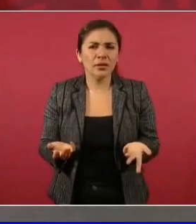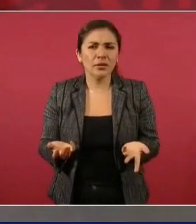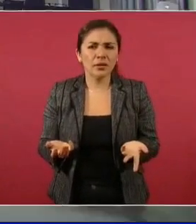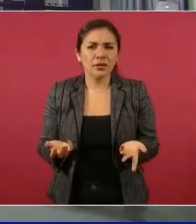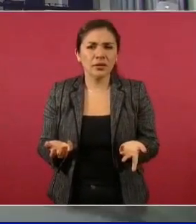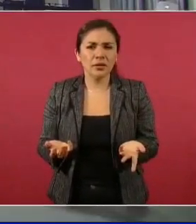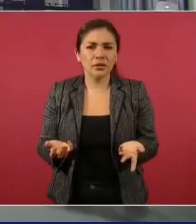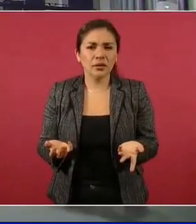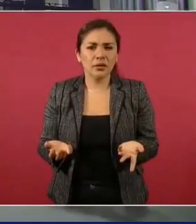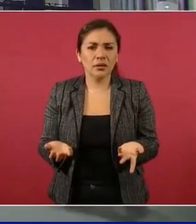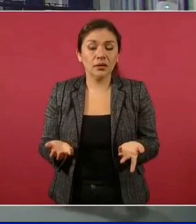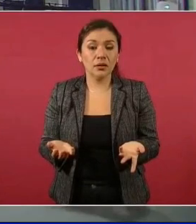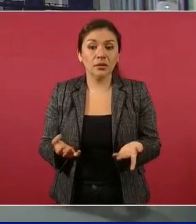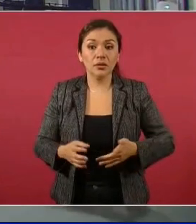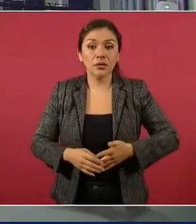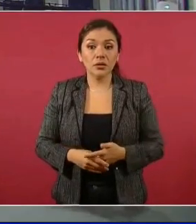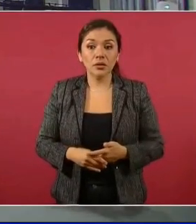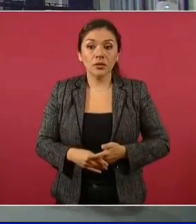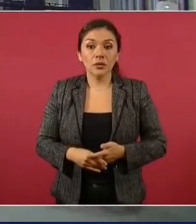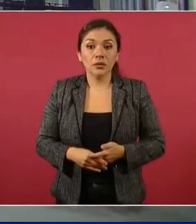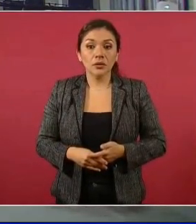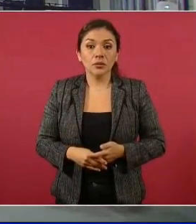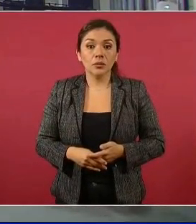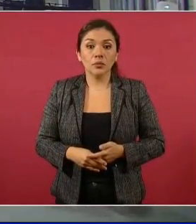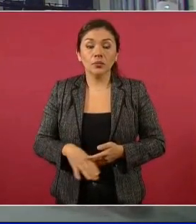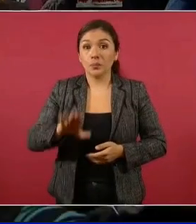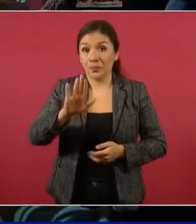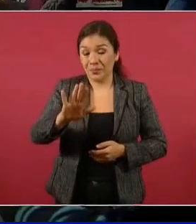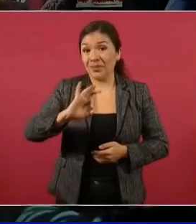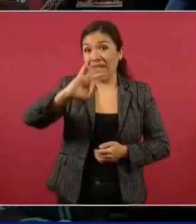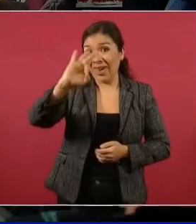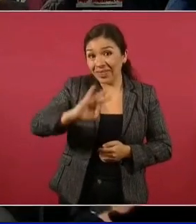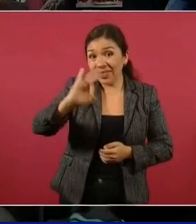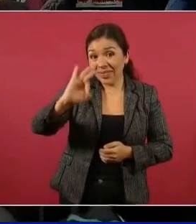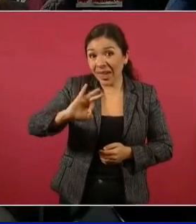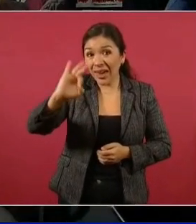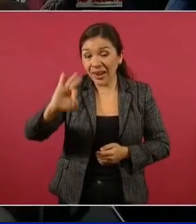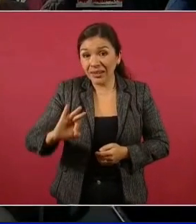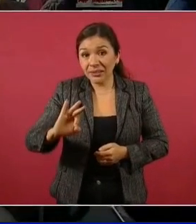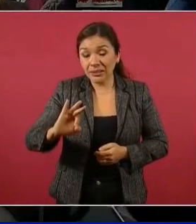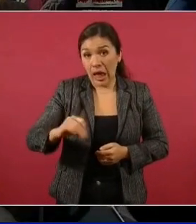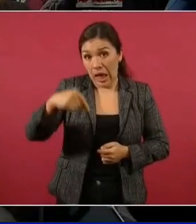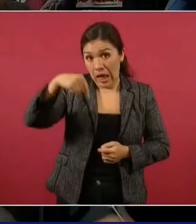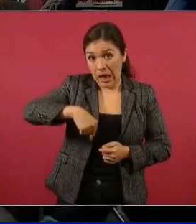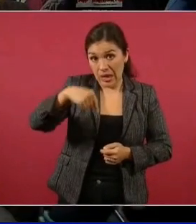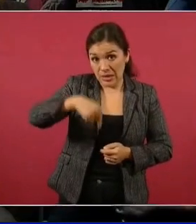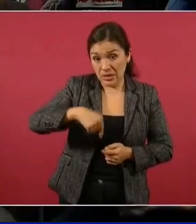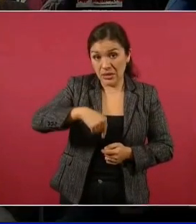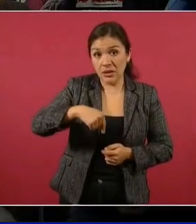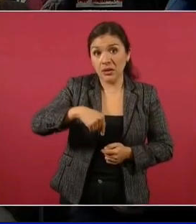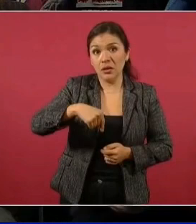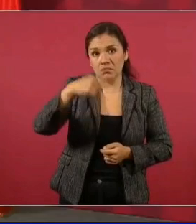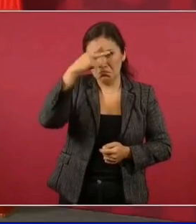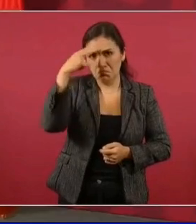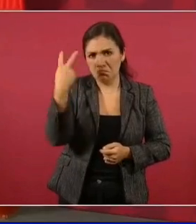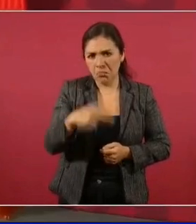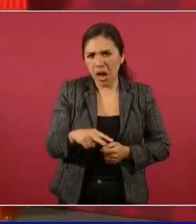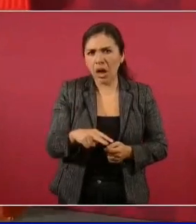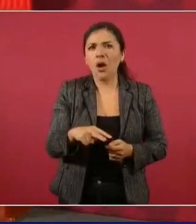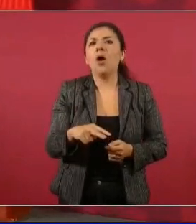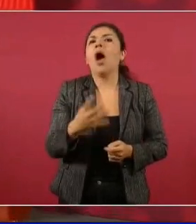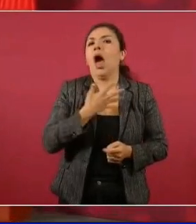De referencia ha estado subiendo mucho la tasa de interés de nosotros han